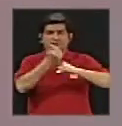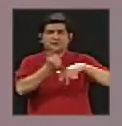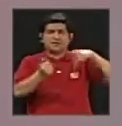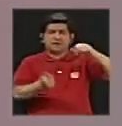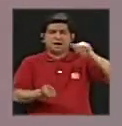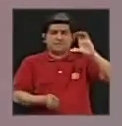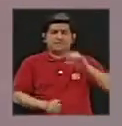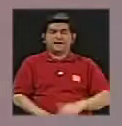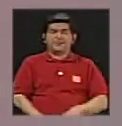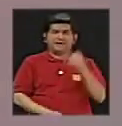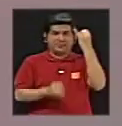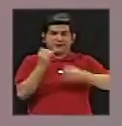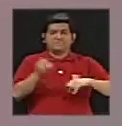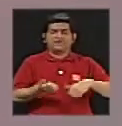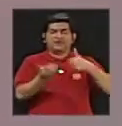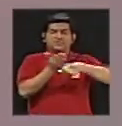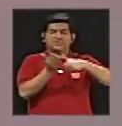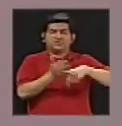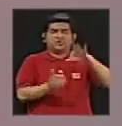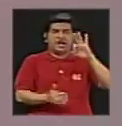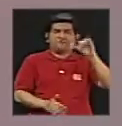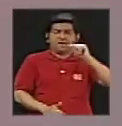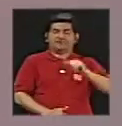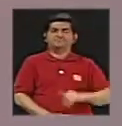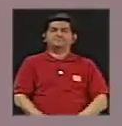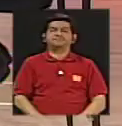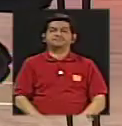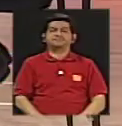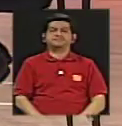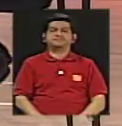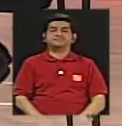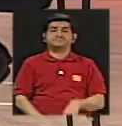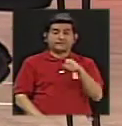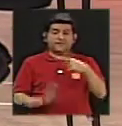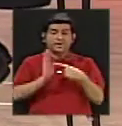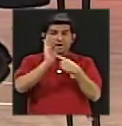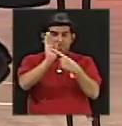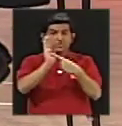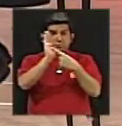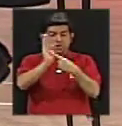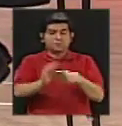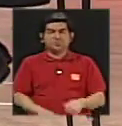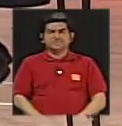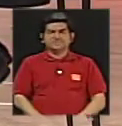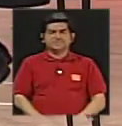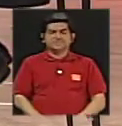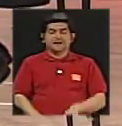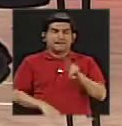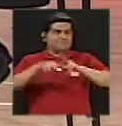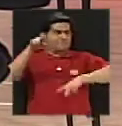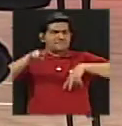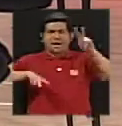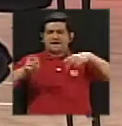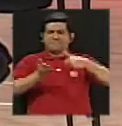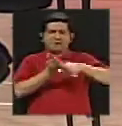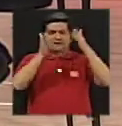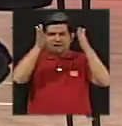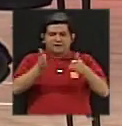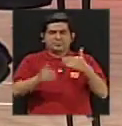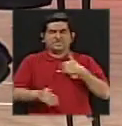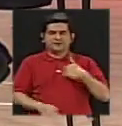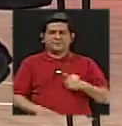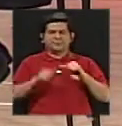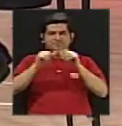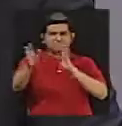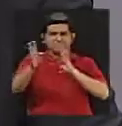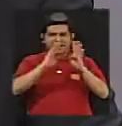que finalmente votó por Frente Amplio, ¿verdad? Lo que además refleja y confirma la tremenda volatilidad del electorado. Para continuar hablando